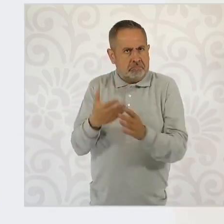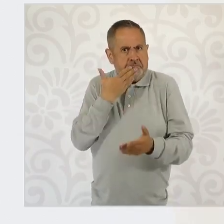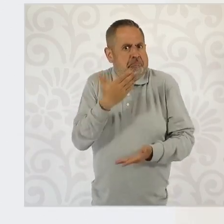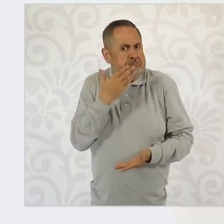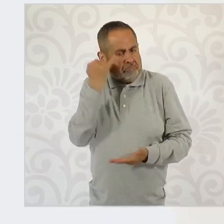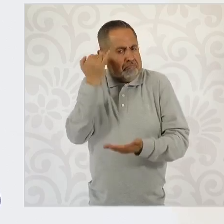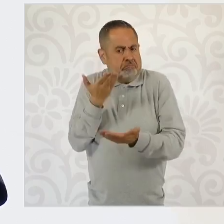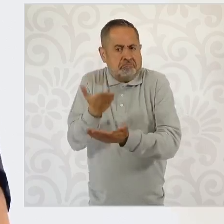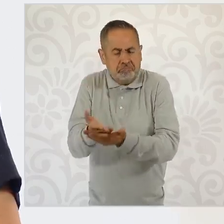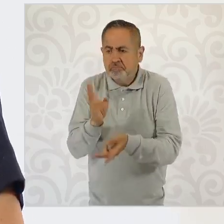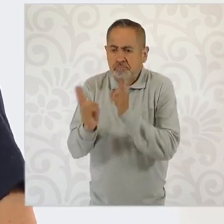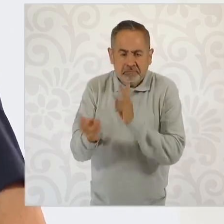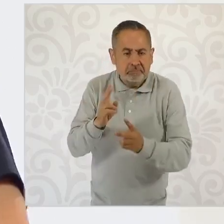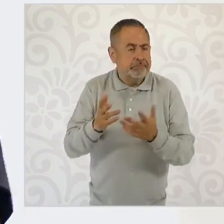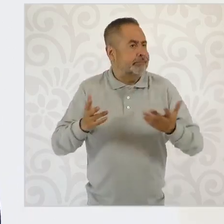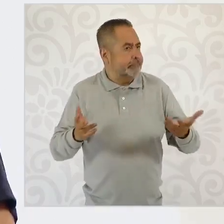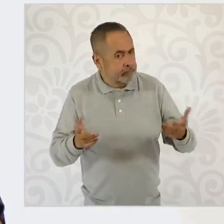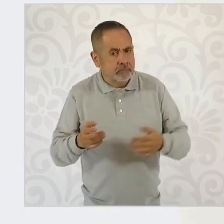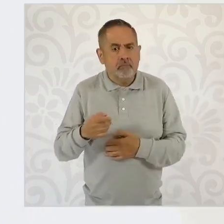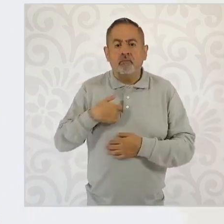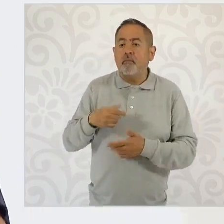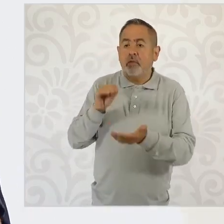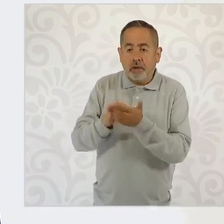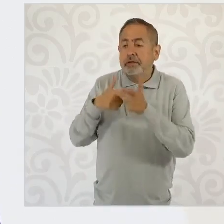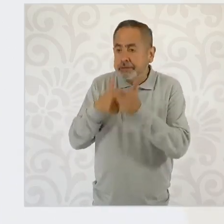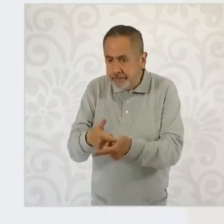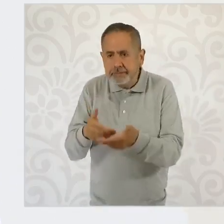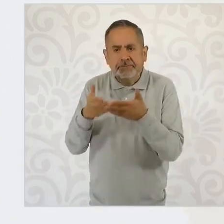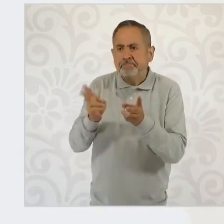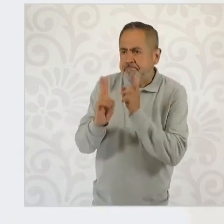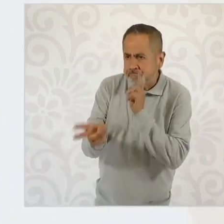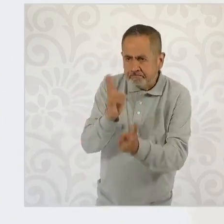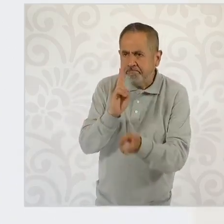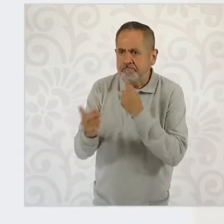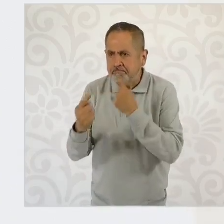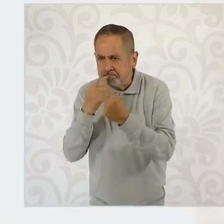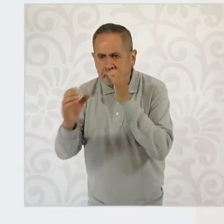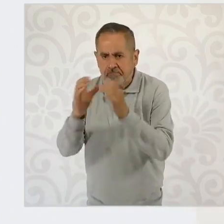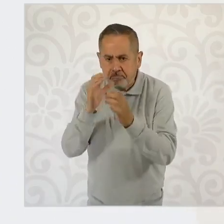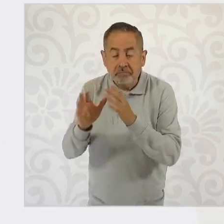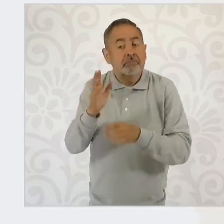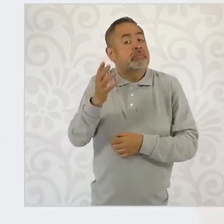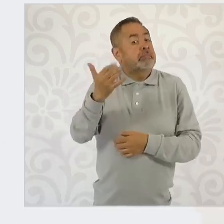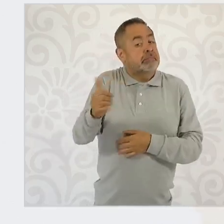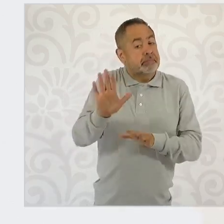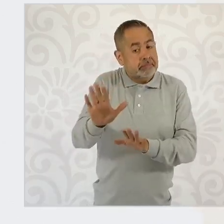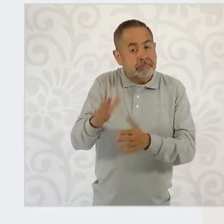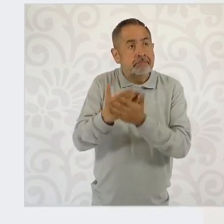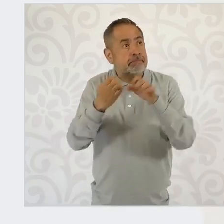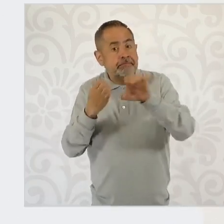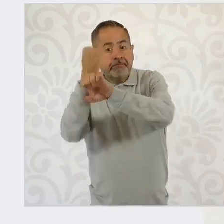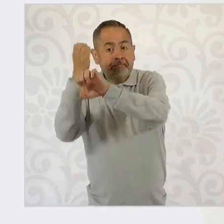estamos viviendo, pero además seguimos con el diálogo y hay muchas cosas estatales que también estamos viendo